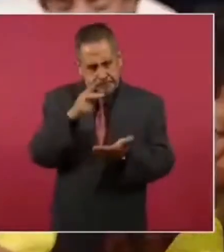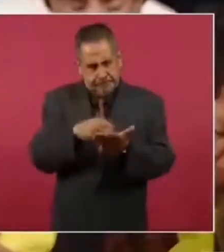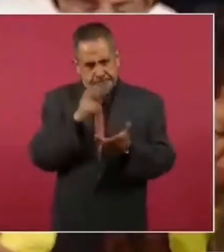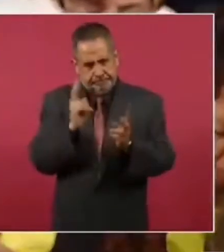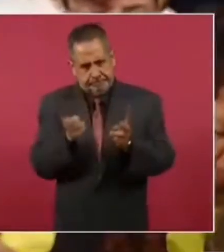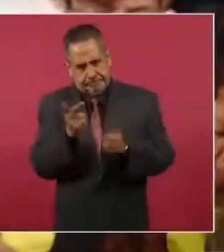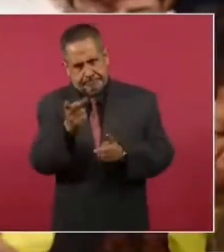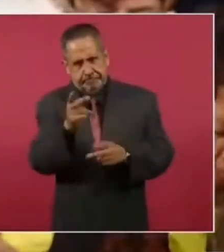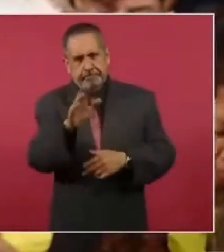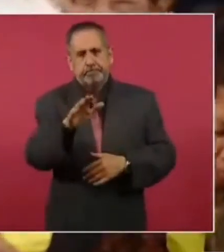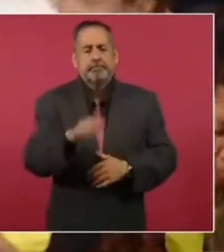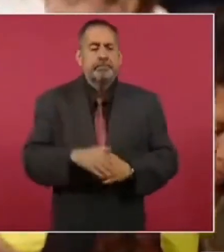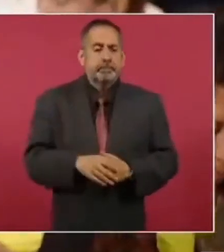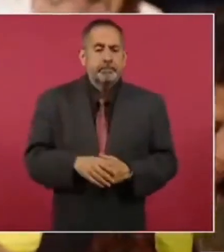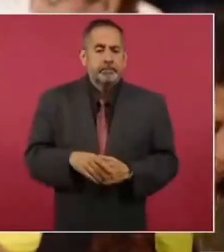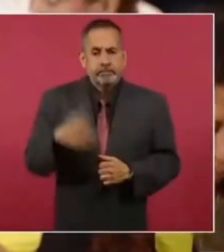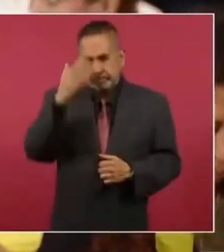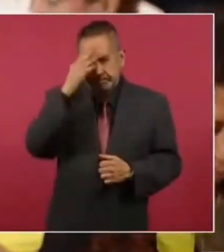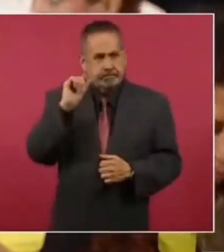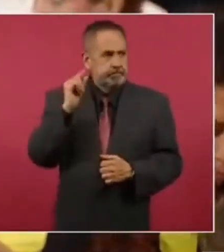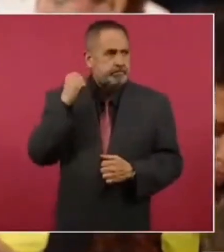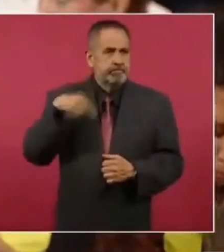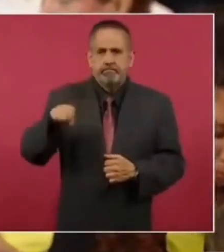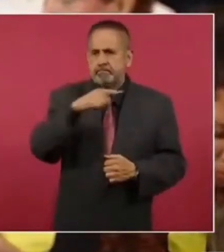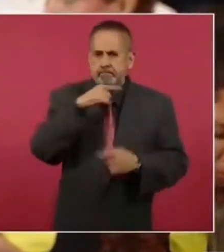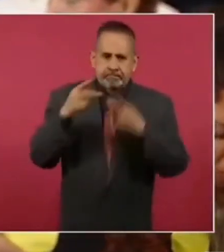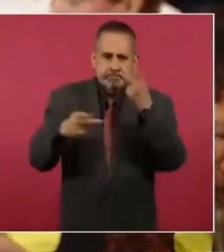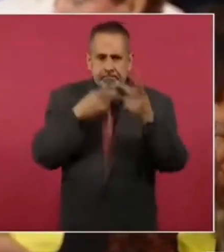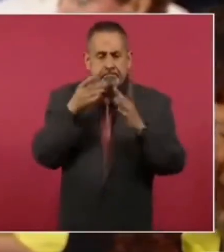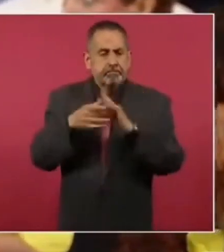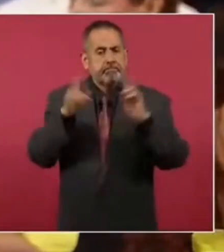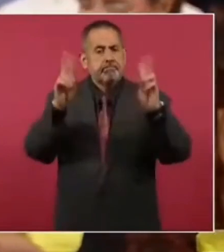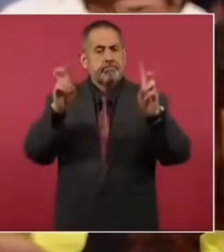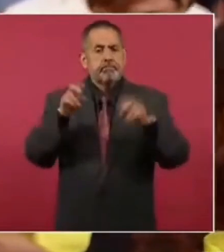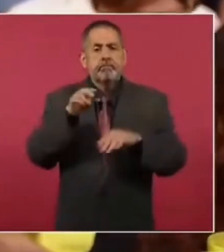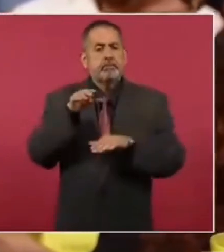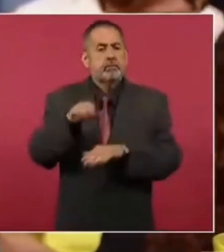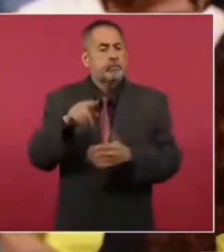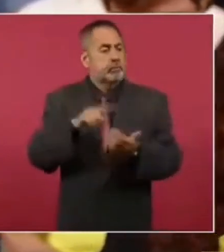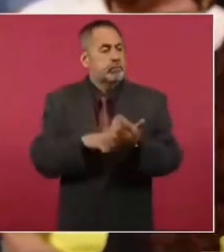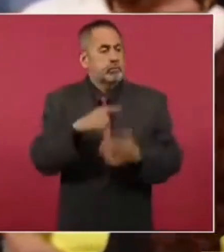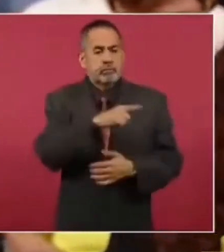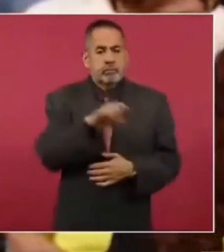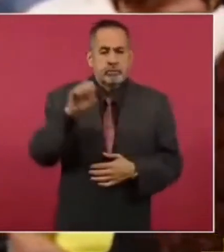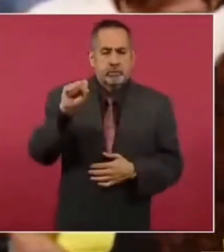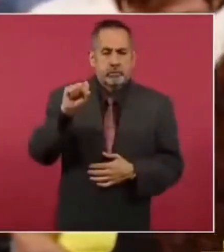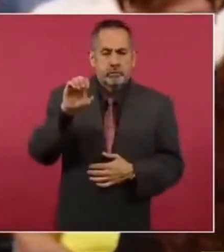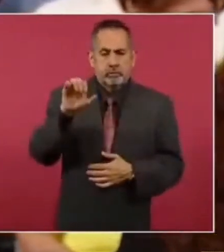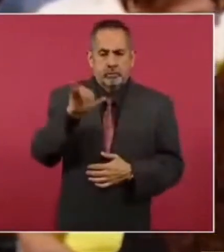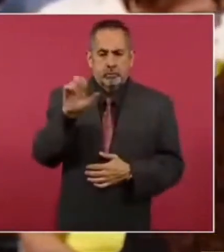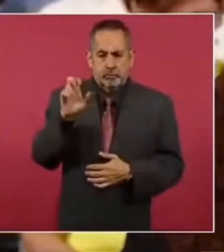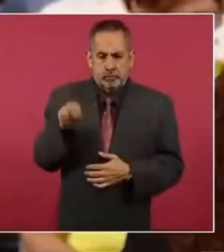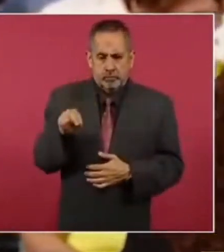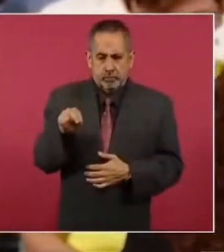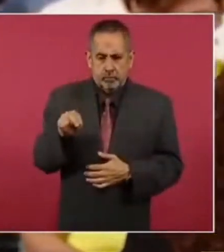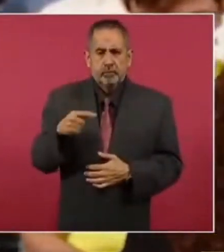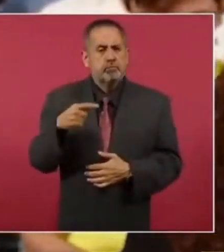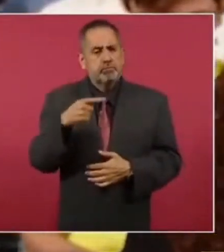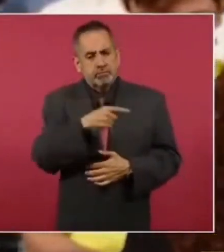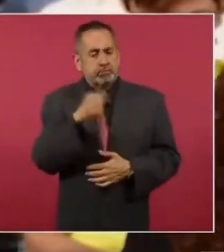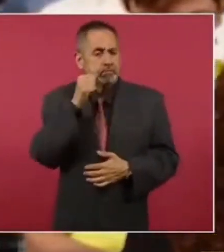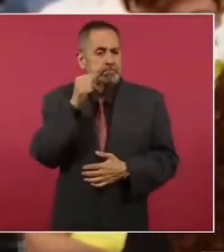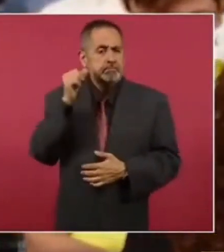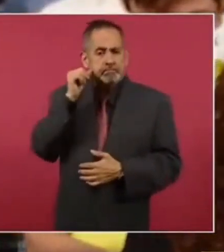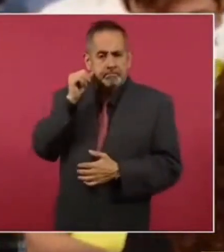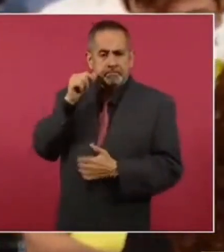Obviamente el tema que ha estado pues en la agenda en las últimas semanas es el tema de la Suprema Corte de Justicia de la Nación. El día de ayer